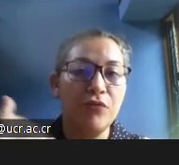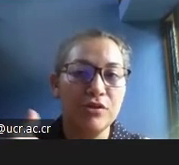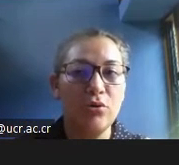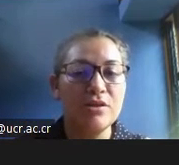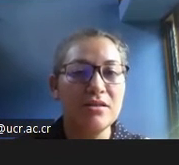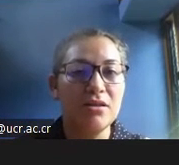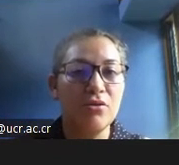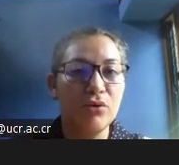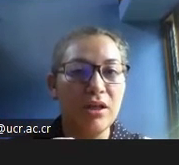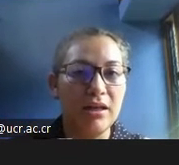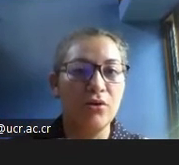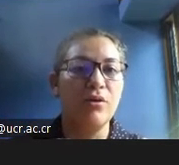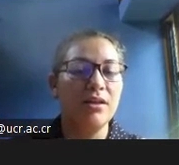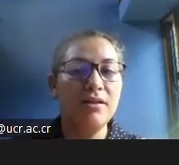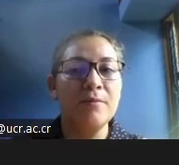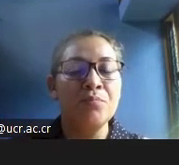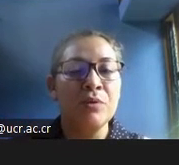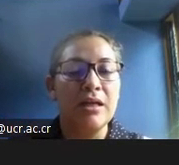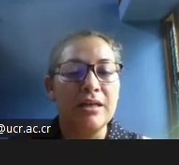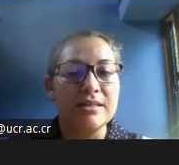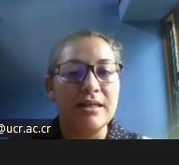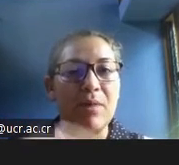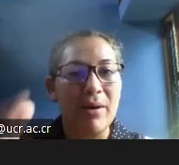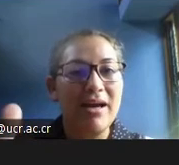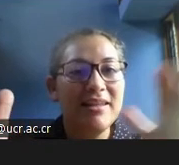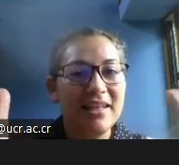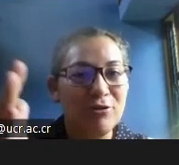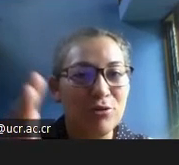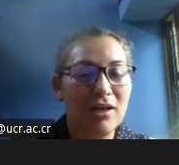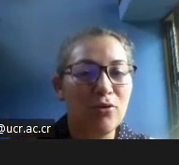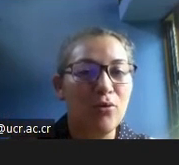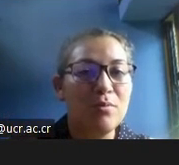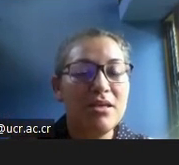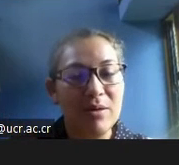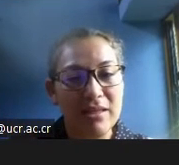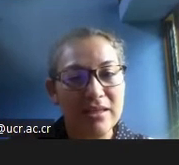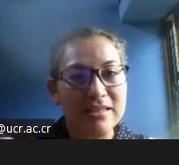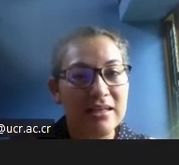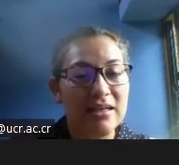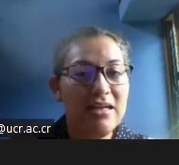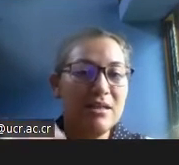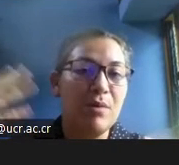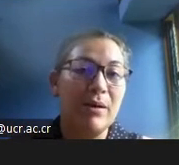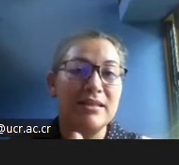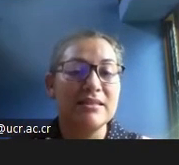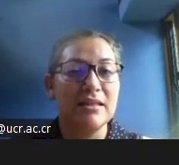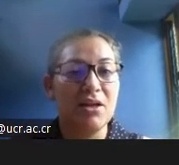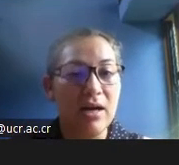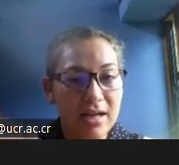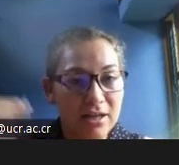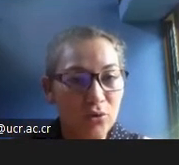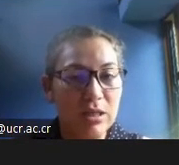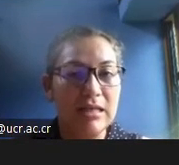muy reforzados los estereotipos de género, ¿verdad? Mamá es la que nos da la comida, mamá es la que está en la casa y papá es el